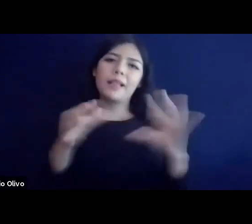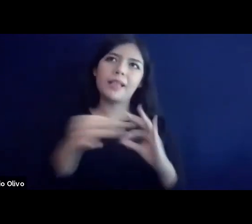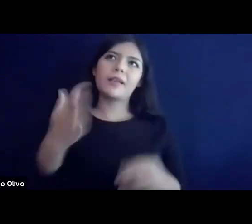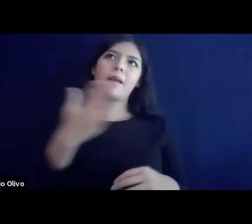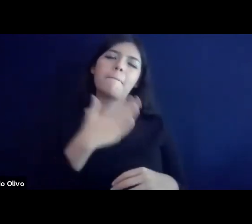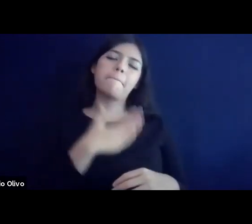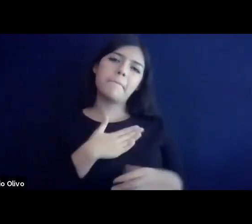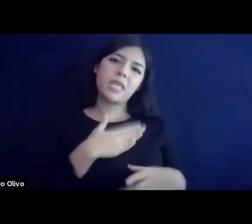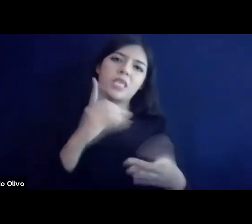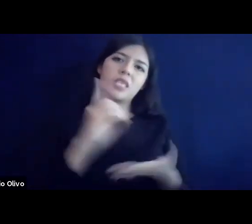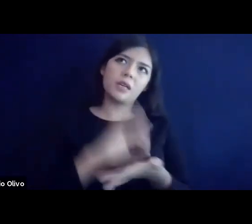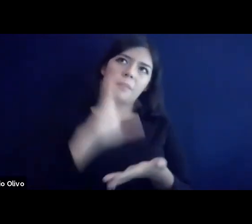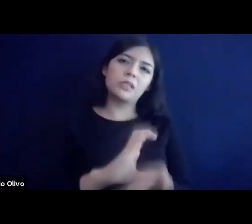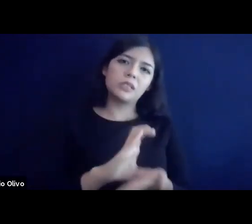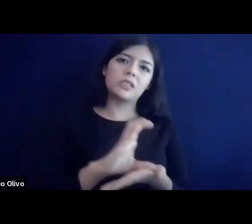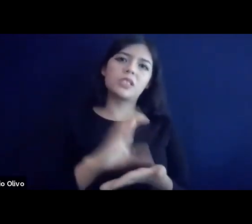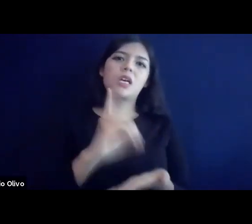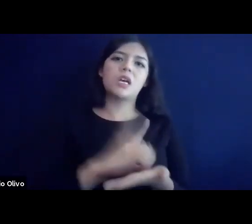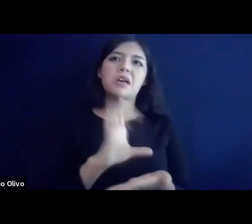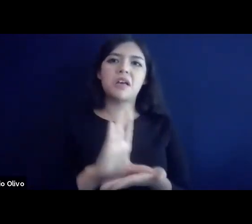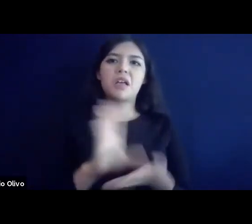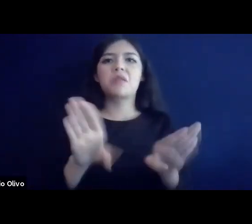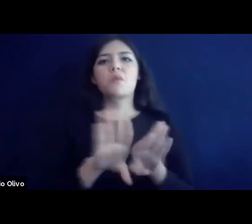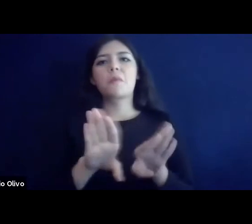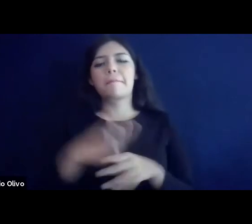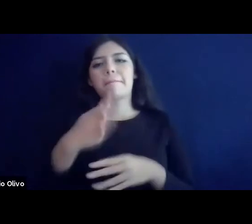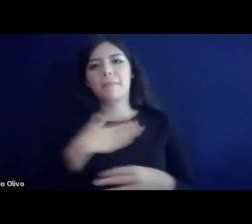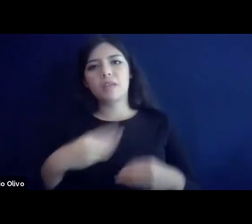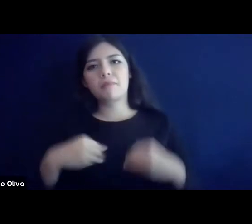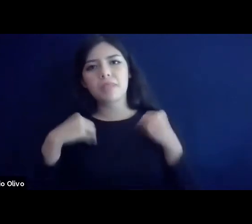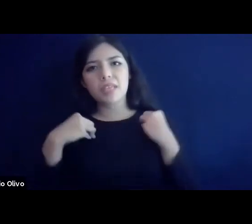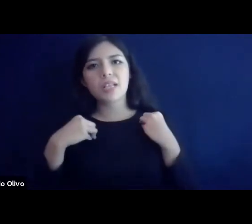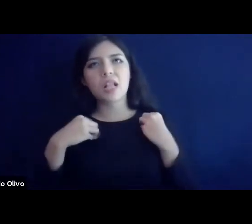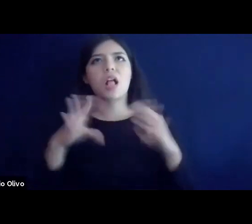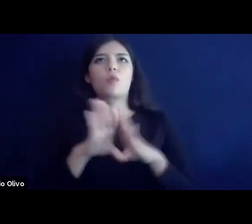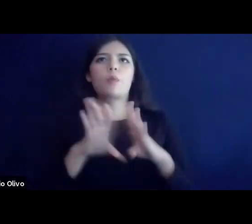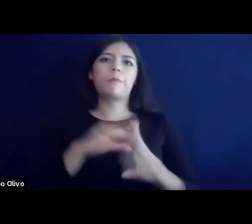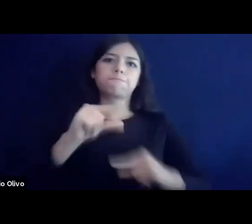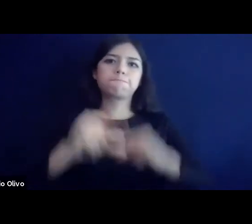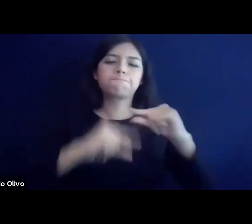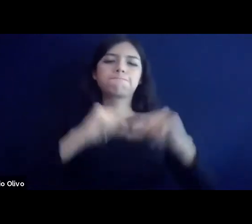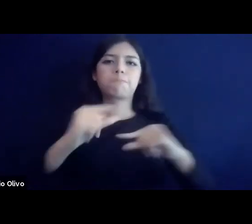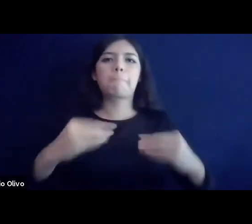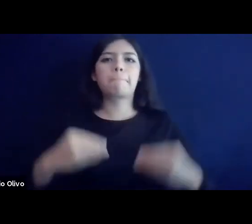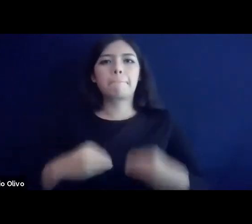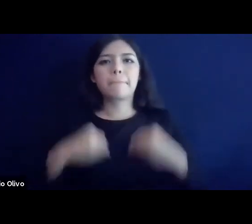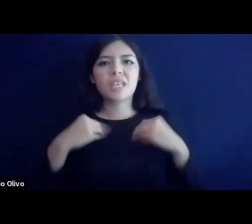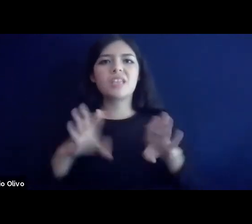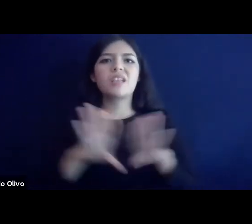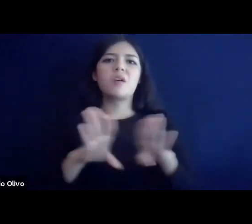¿no? Y cuáles han sido los retos de las cosas en